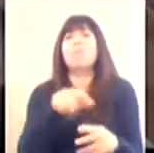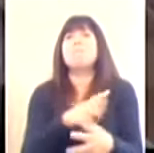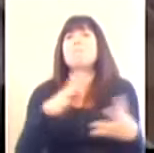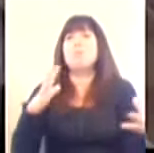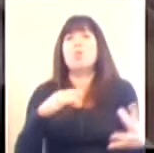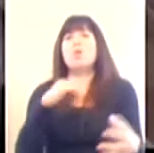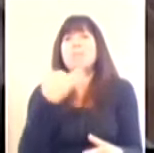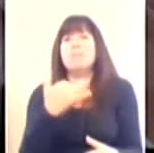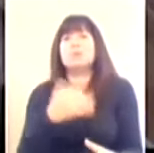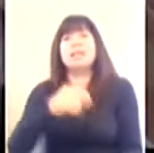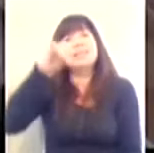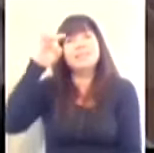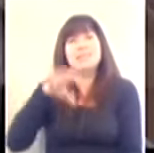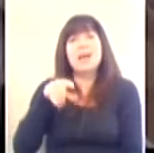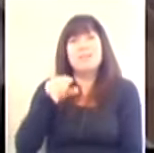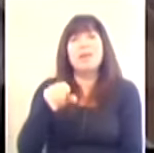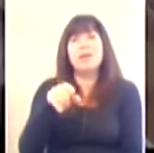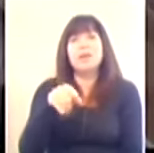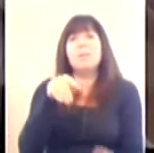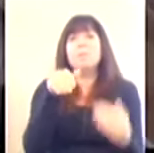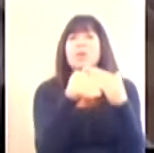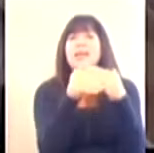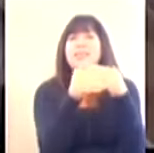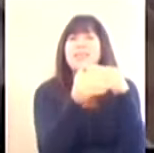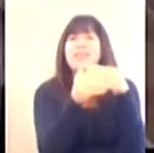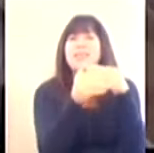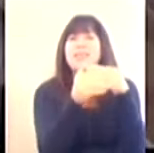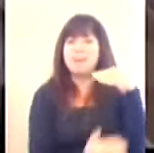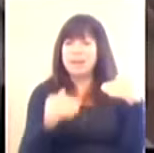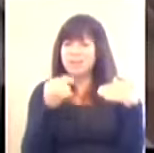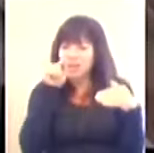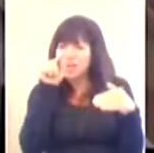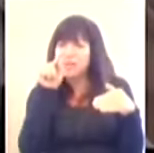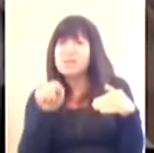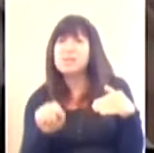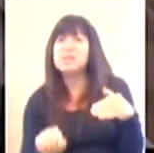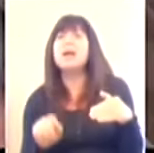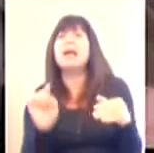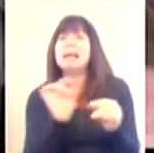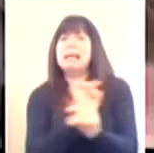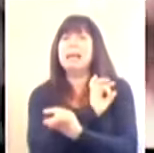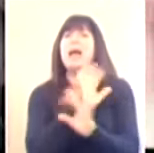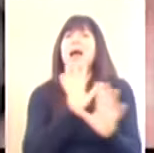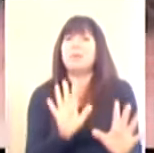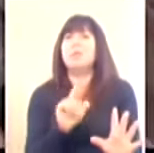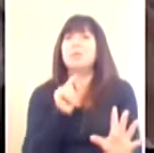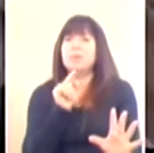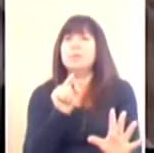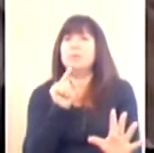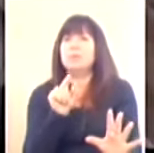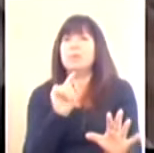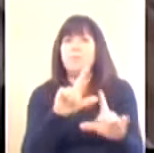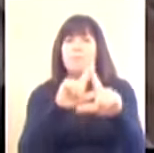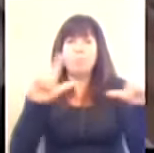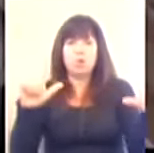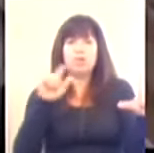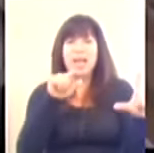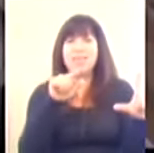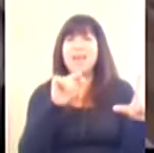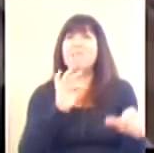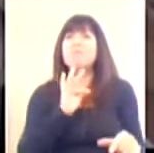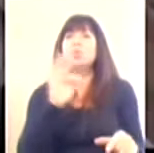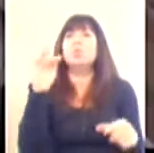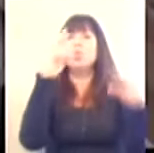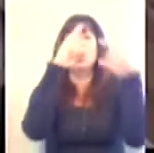tenerlo en cuenta porque se desprende de este estudio y está clarito, justo me encanta que esté en la portada, futuro